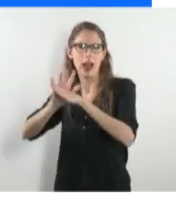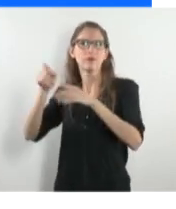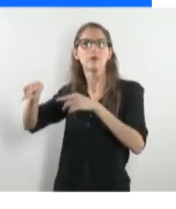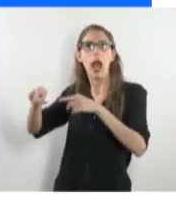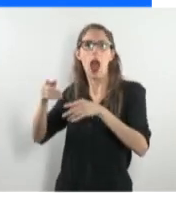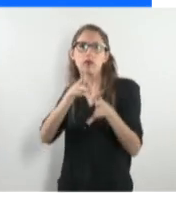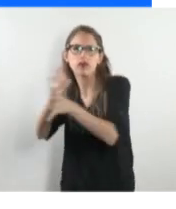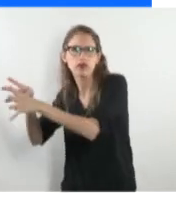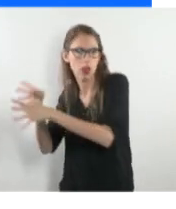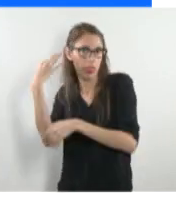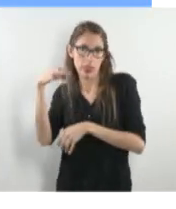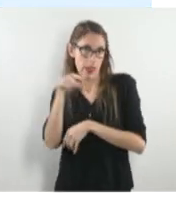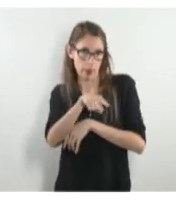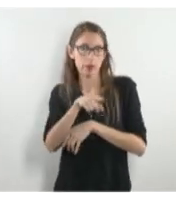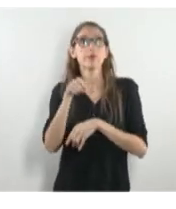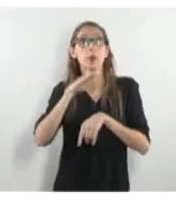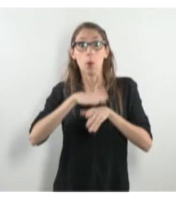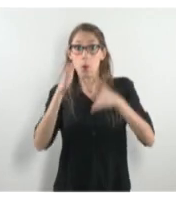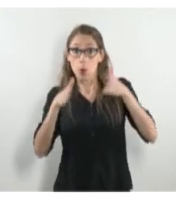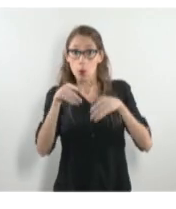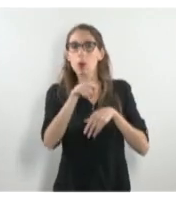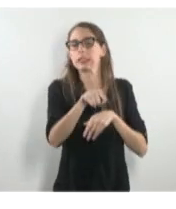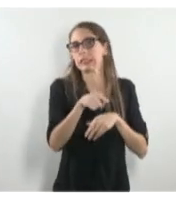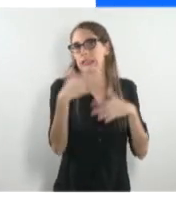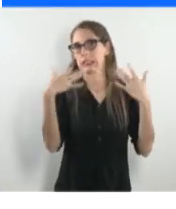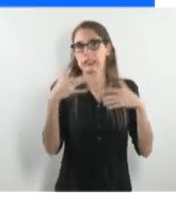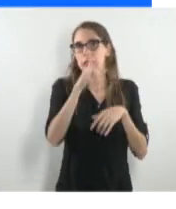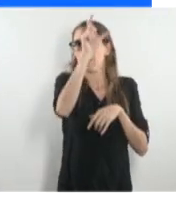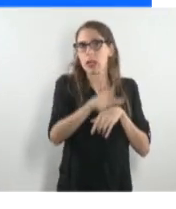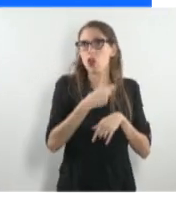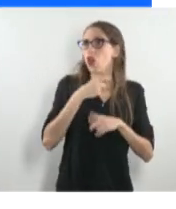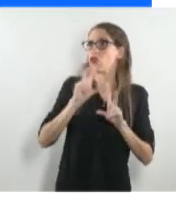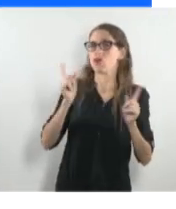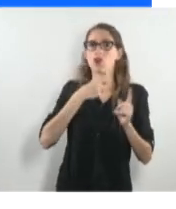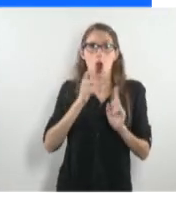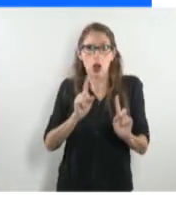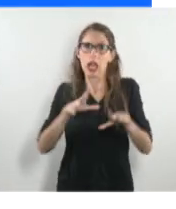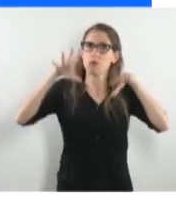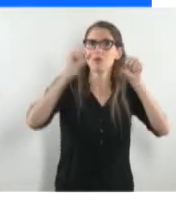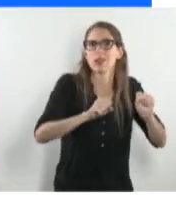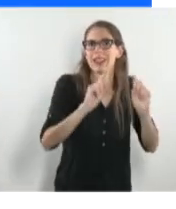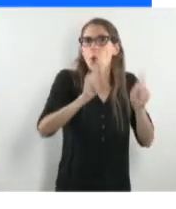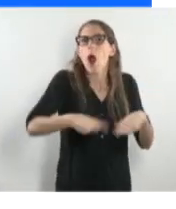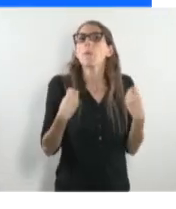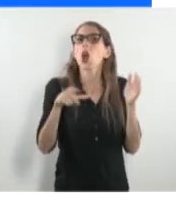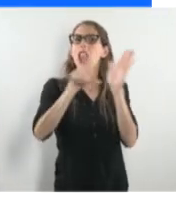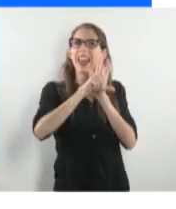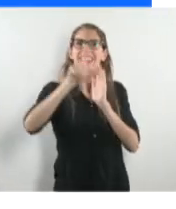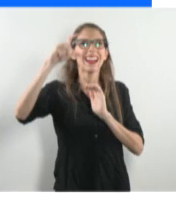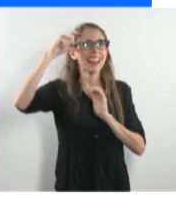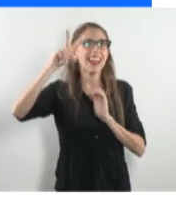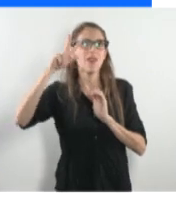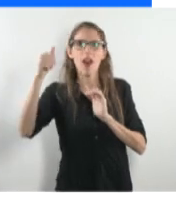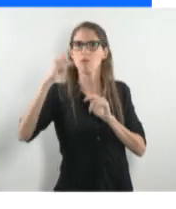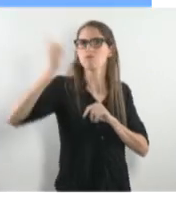el tema de cómo eso es alguien que es tomado contra su voluntad, es la ley de levas, ¿no? Es el hecho de alguien que